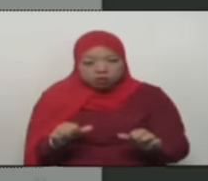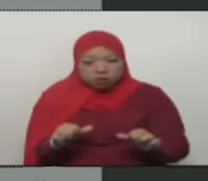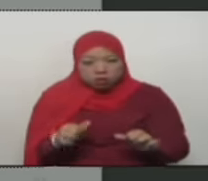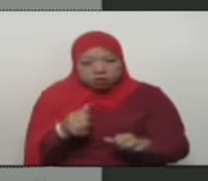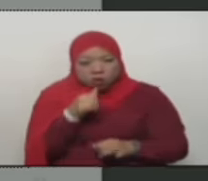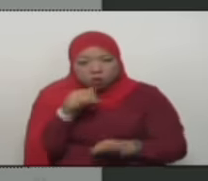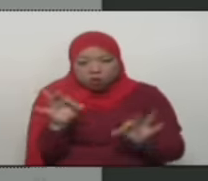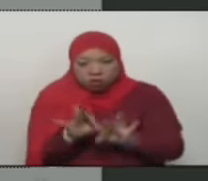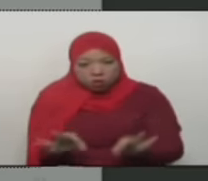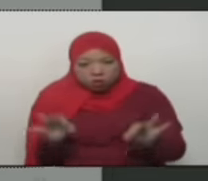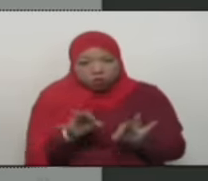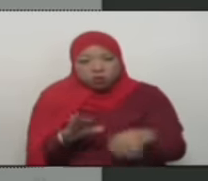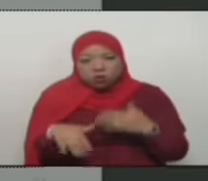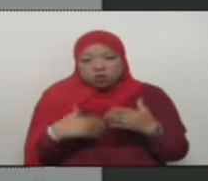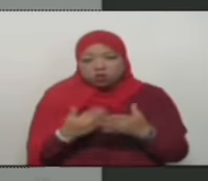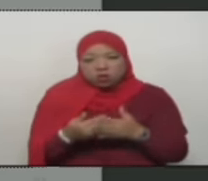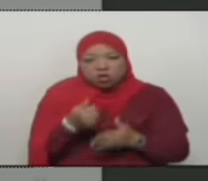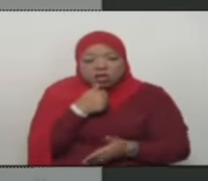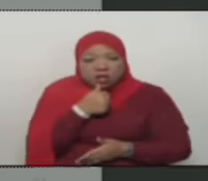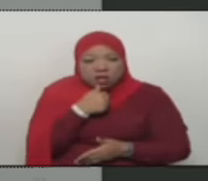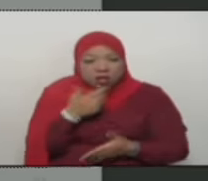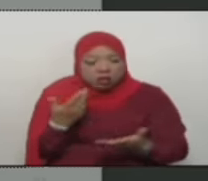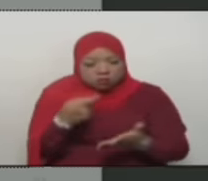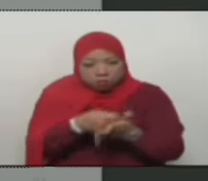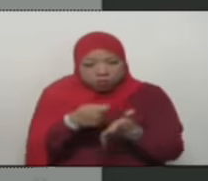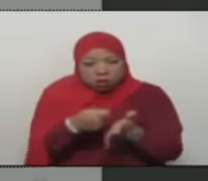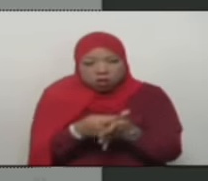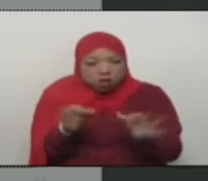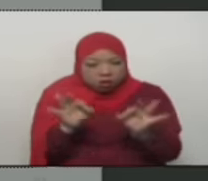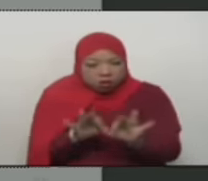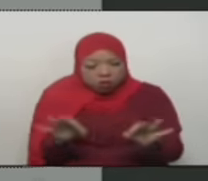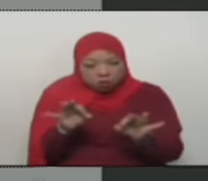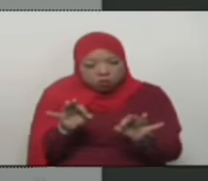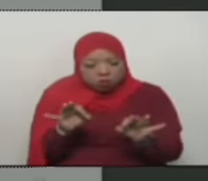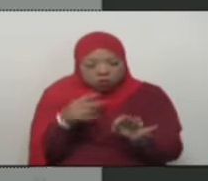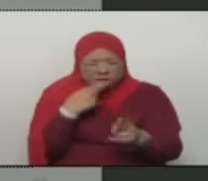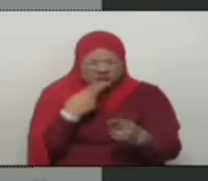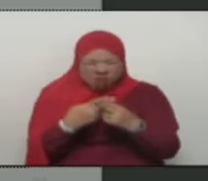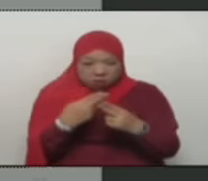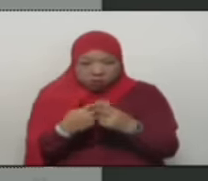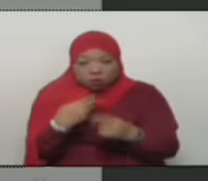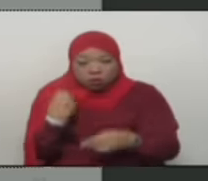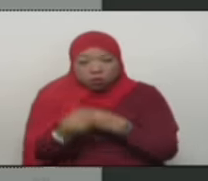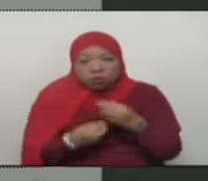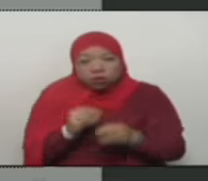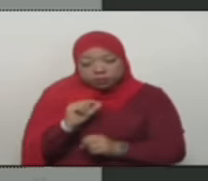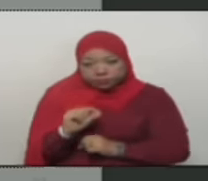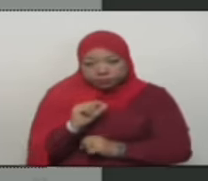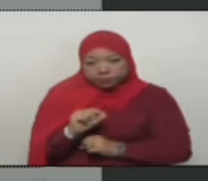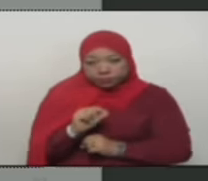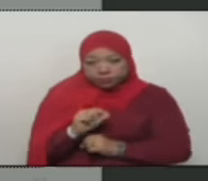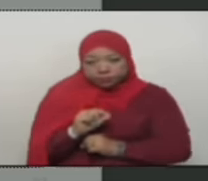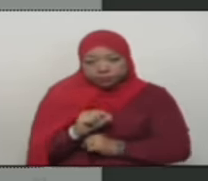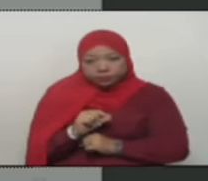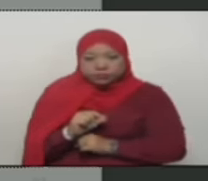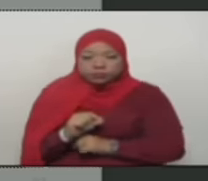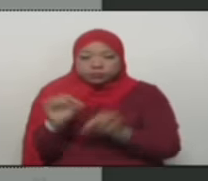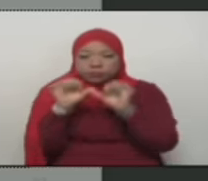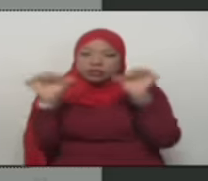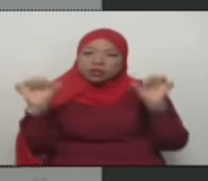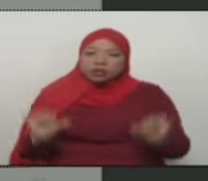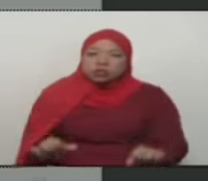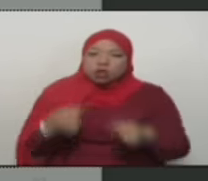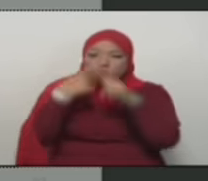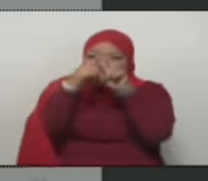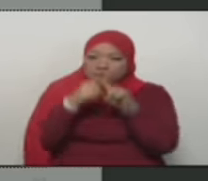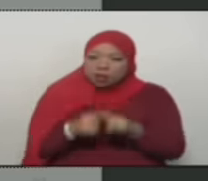anónimos. Anónimos, dice la página. ¿Quién pagó esto? Anónimo. Obviamente no quieren decirlo, pero el punto es que ellos dicen, tenemos un sistema de conteo rápido,